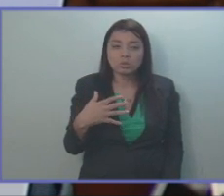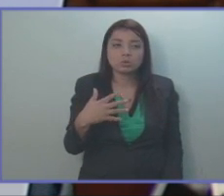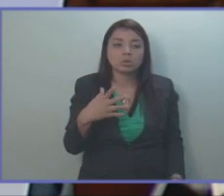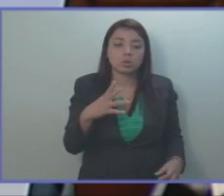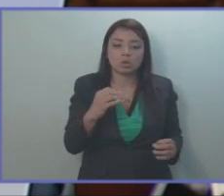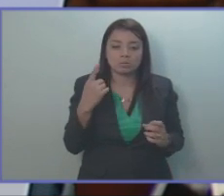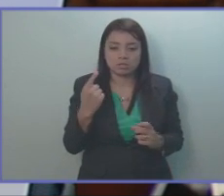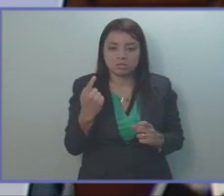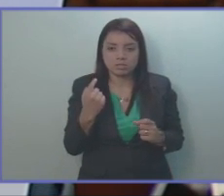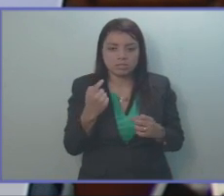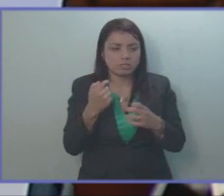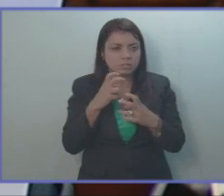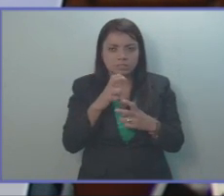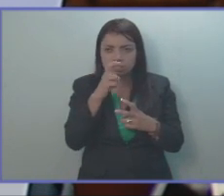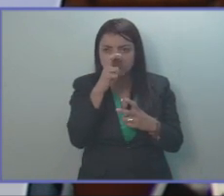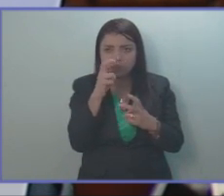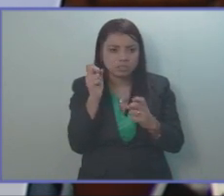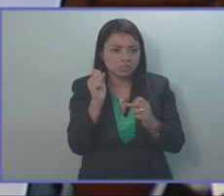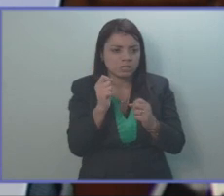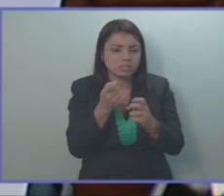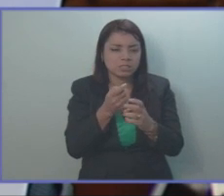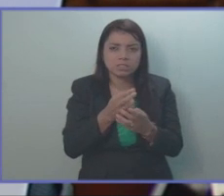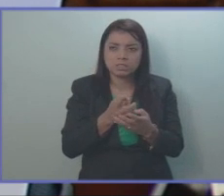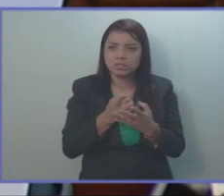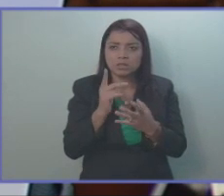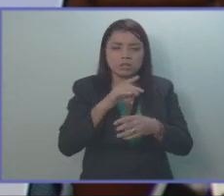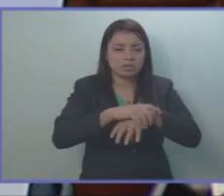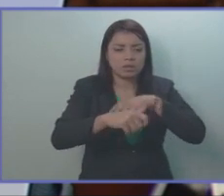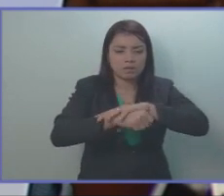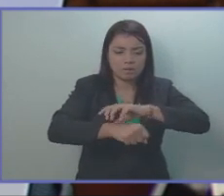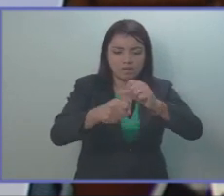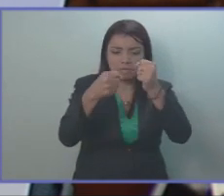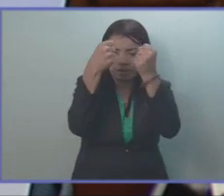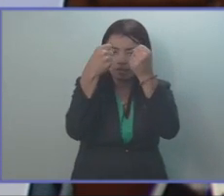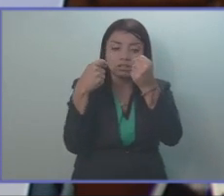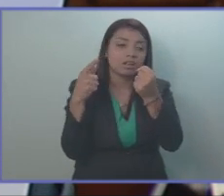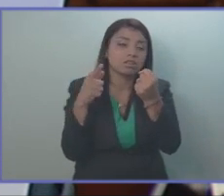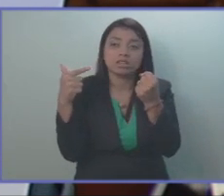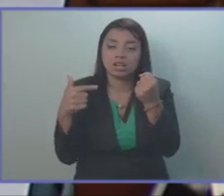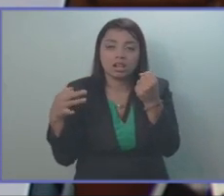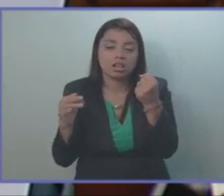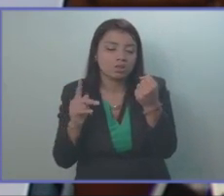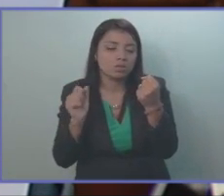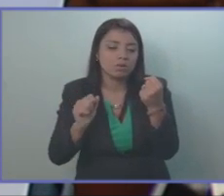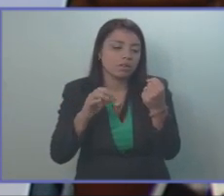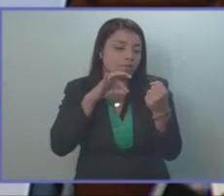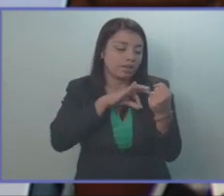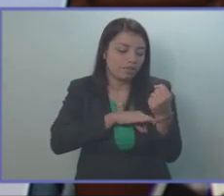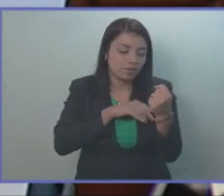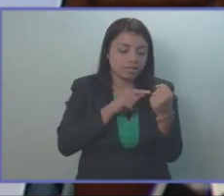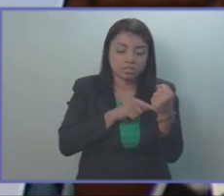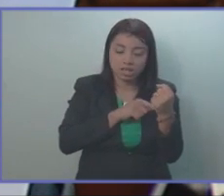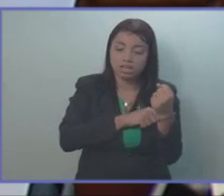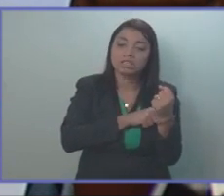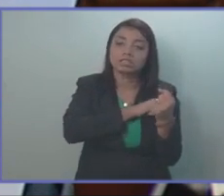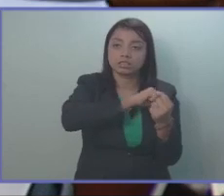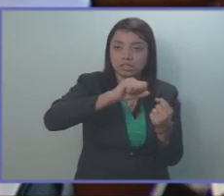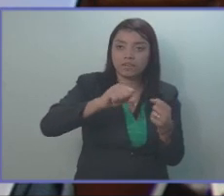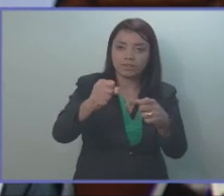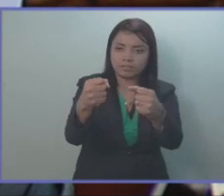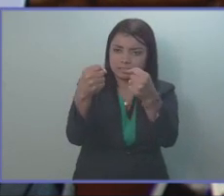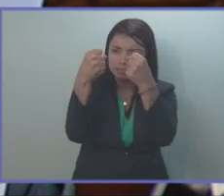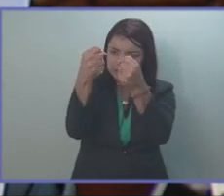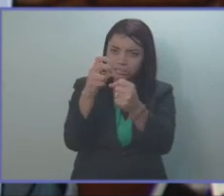extrema a otros regímenes contemplados en la ley, deben guardar detención en este tipo de